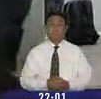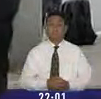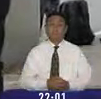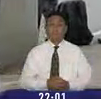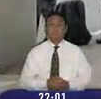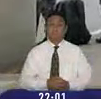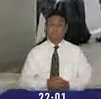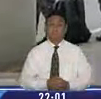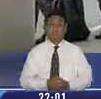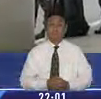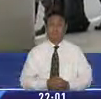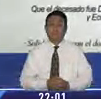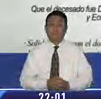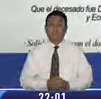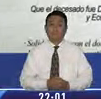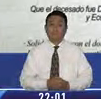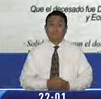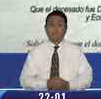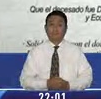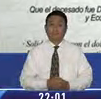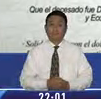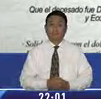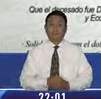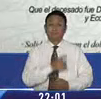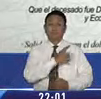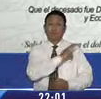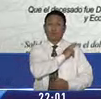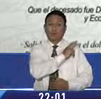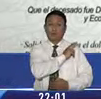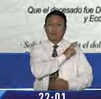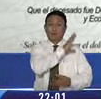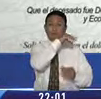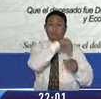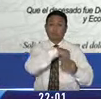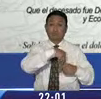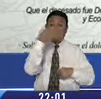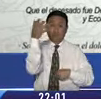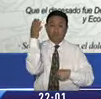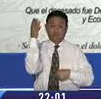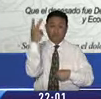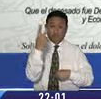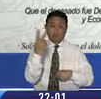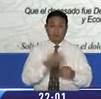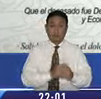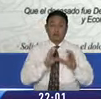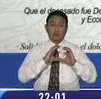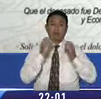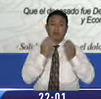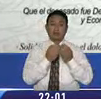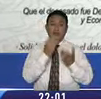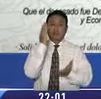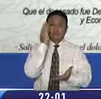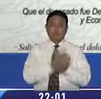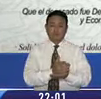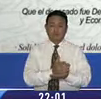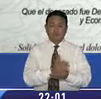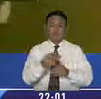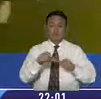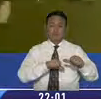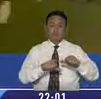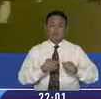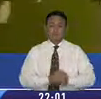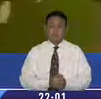Desde el centro de estudios al que pertenecían los maestros, se suspendió las clases académicas y administrativas. En lo que va del año, se